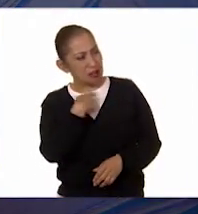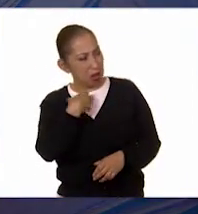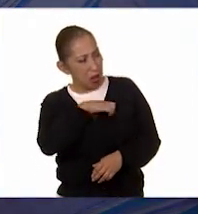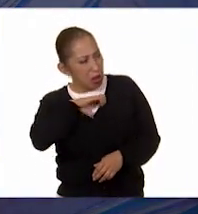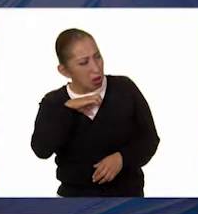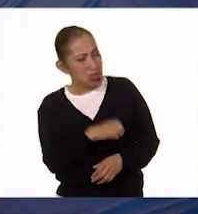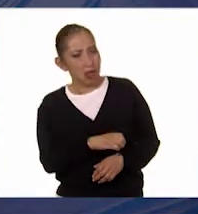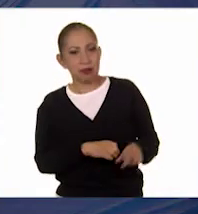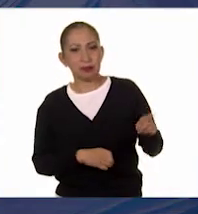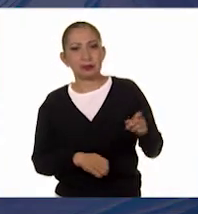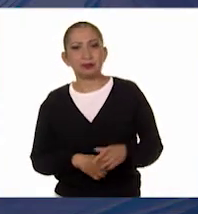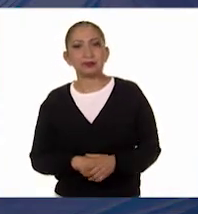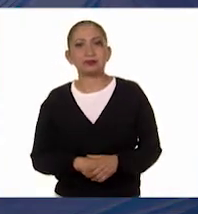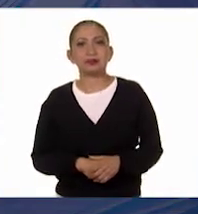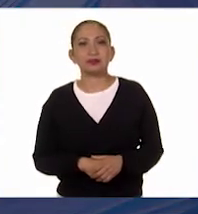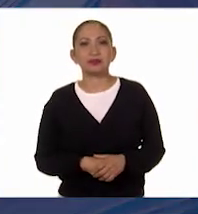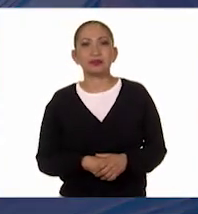aborrezco».